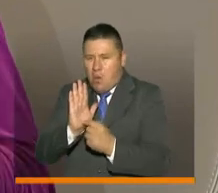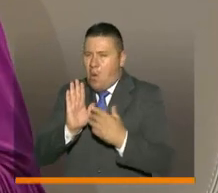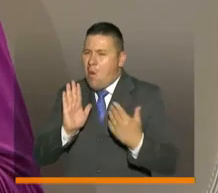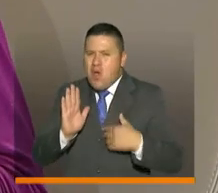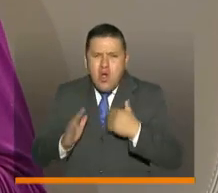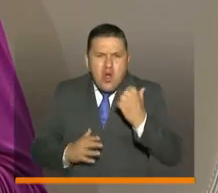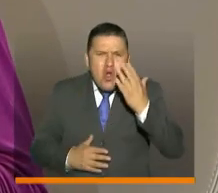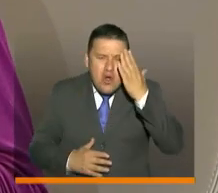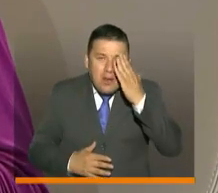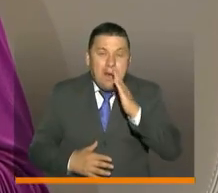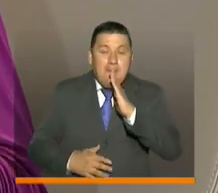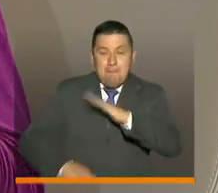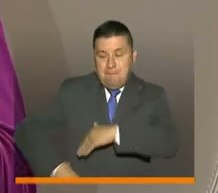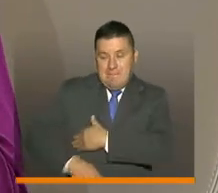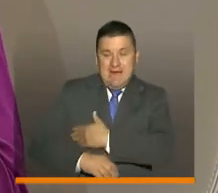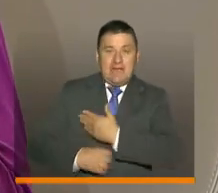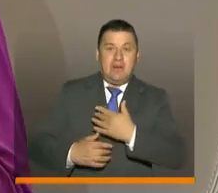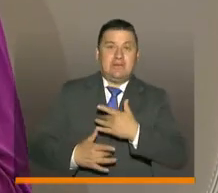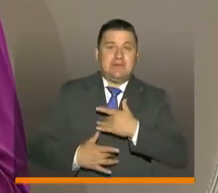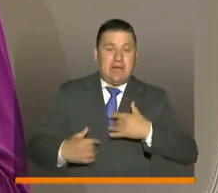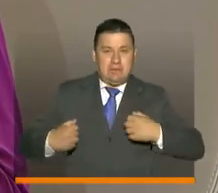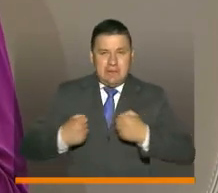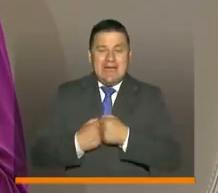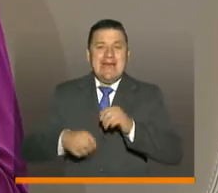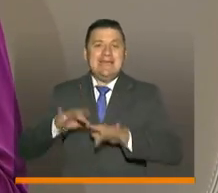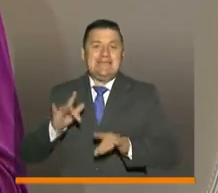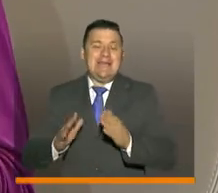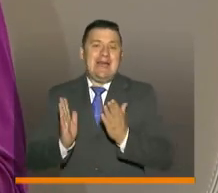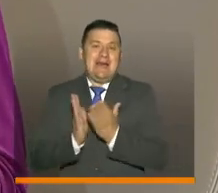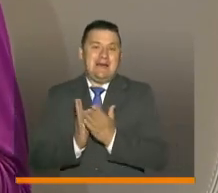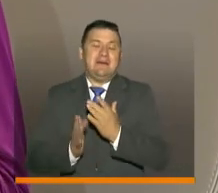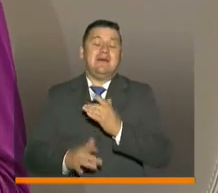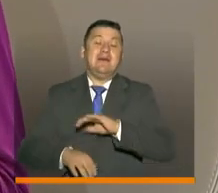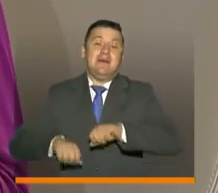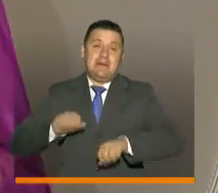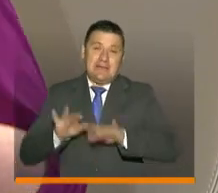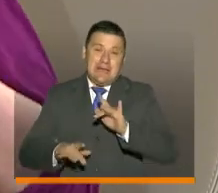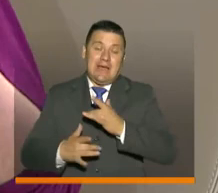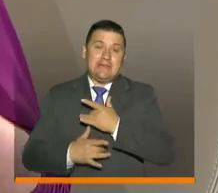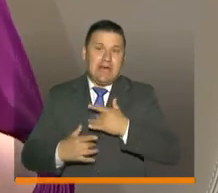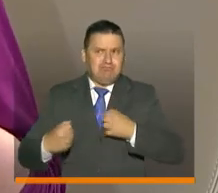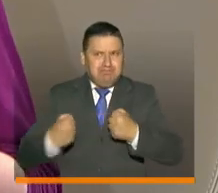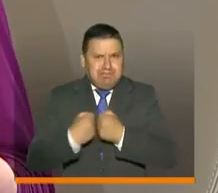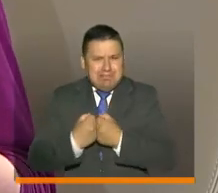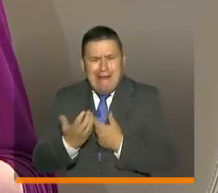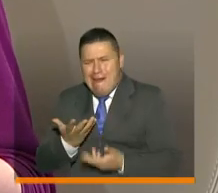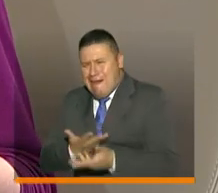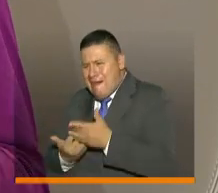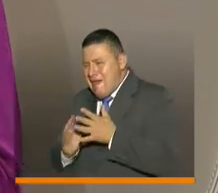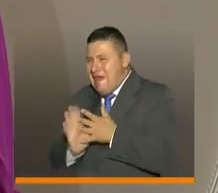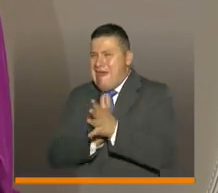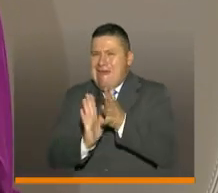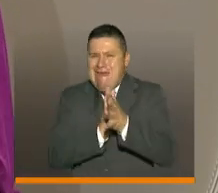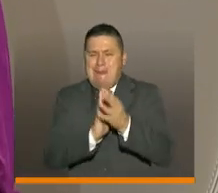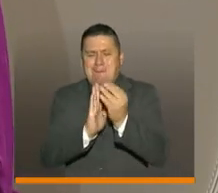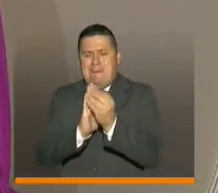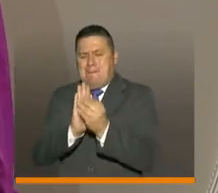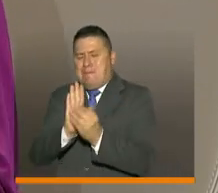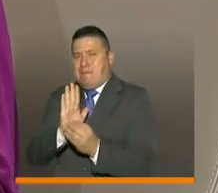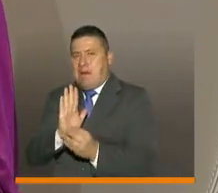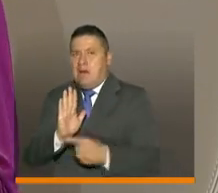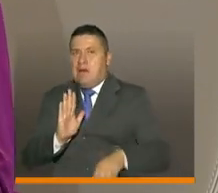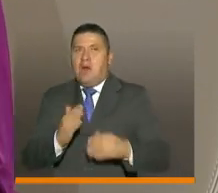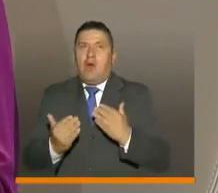estamos unidos con el ministro de Salud, con las Secretarías de Salud y Educación y los expertos para dar más y más información. Tenemos que irnos ganando